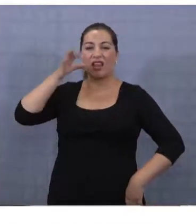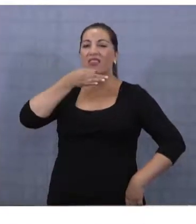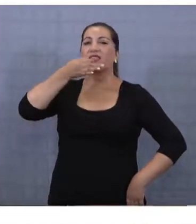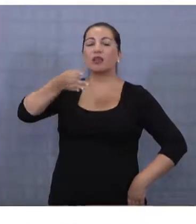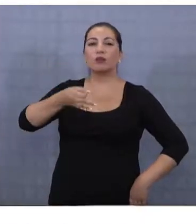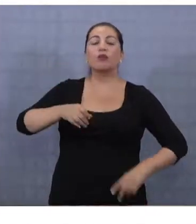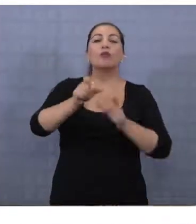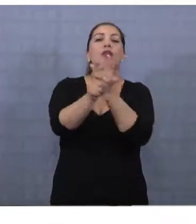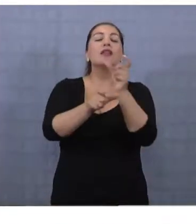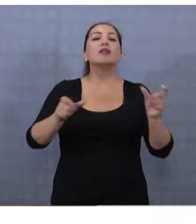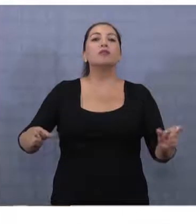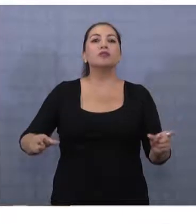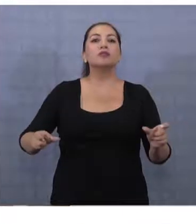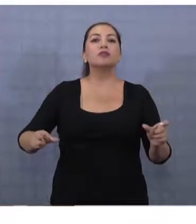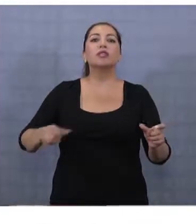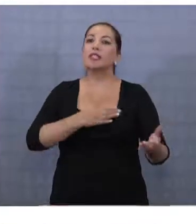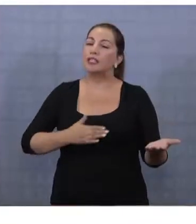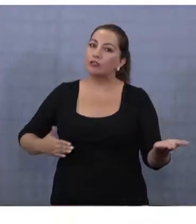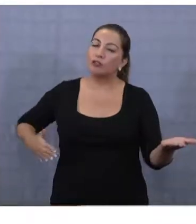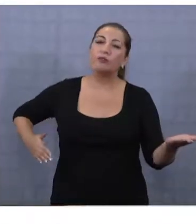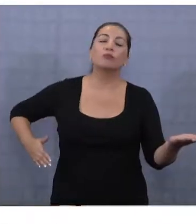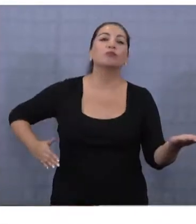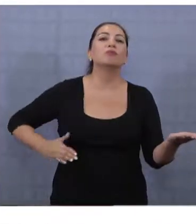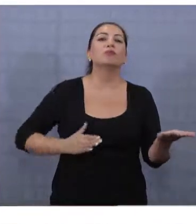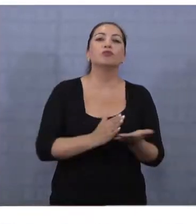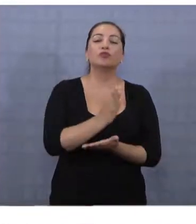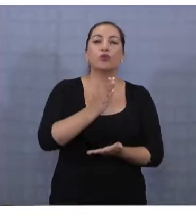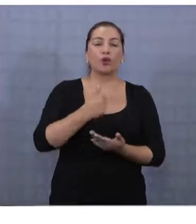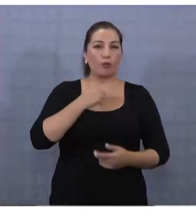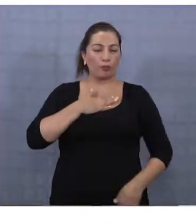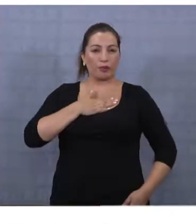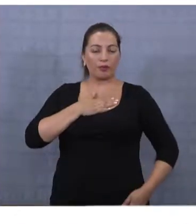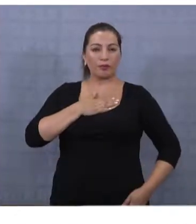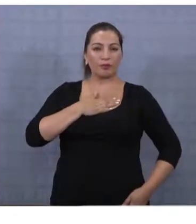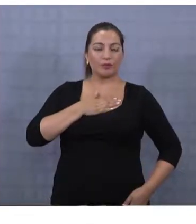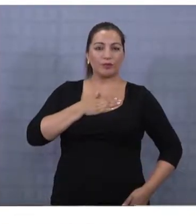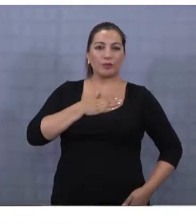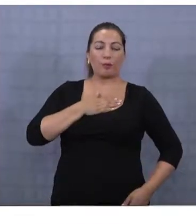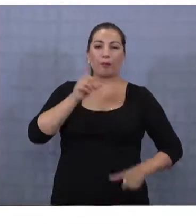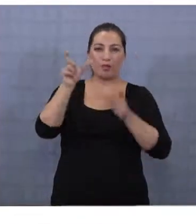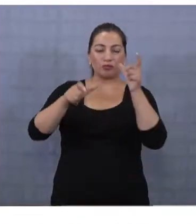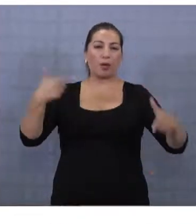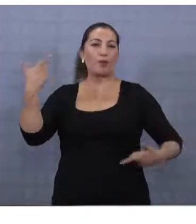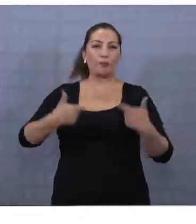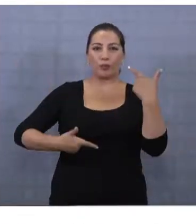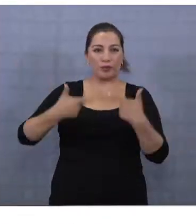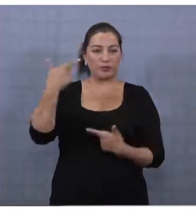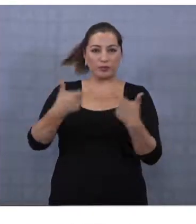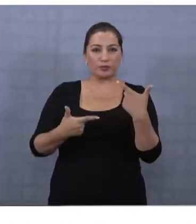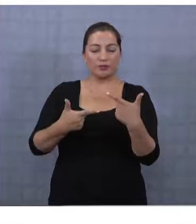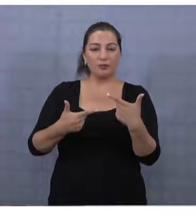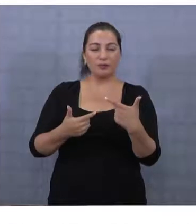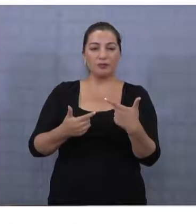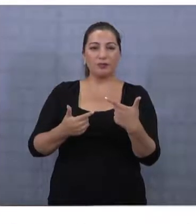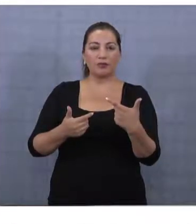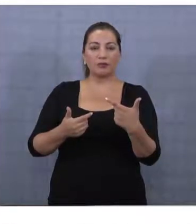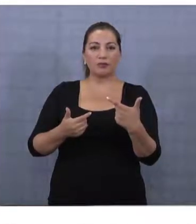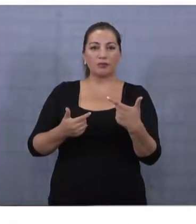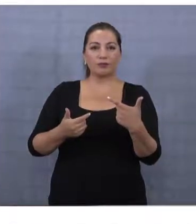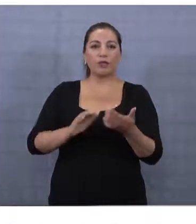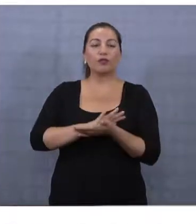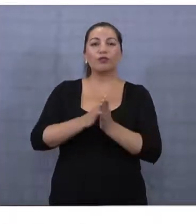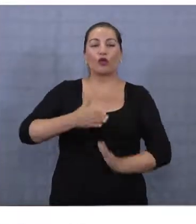decir, la gente que entró conmigo, que es gente política, que son, digamos, en todos los